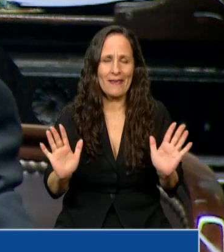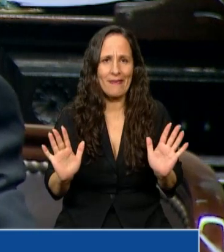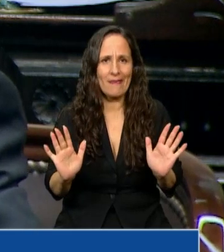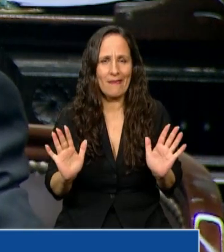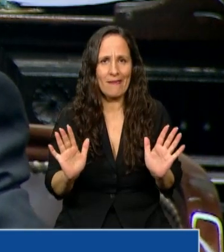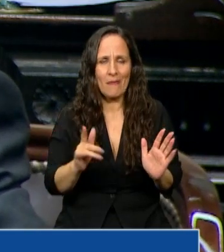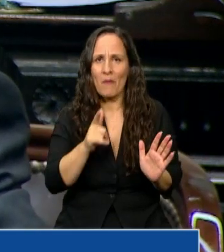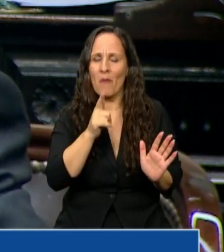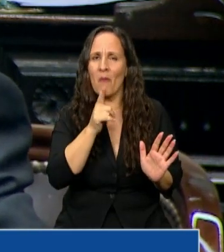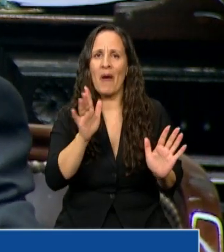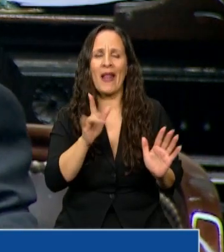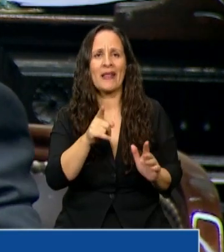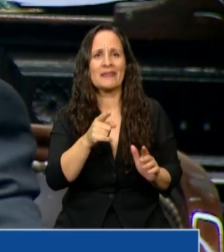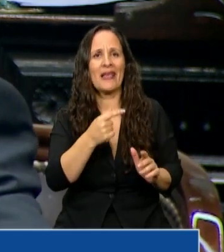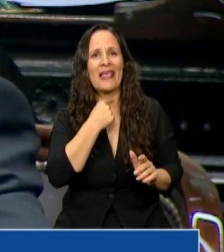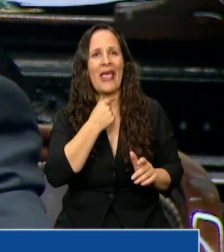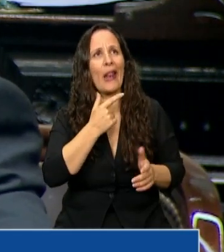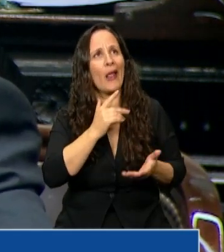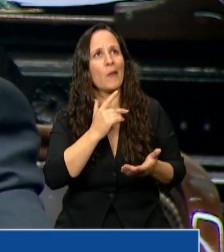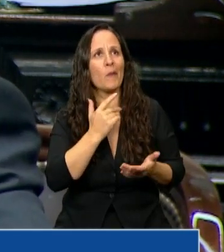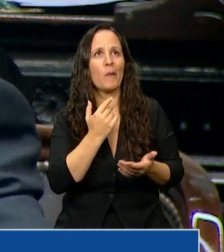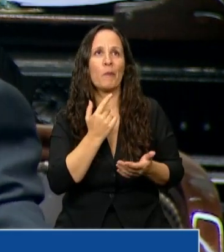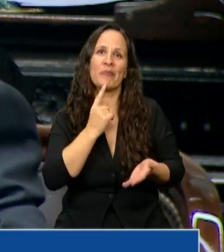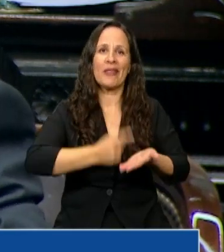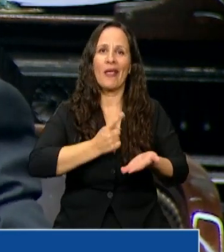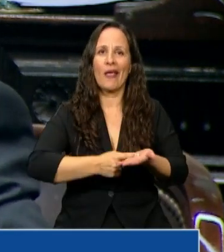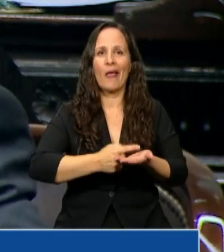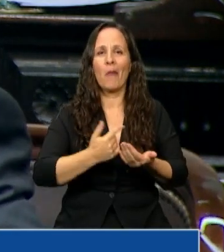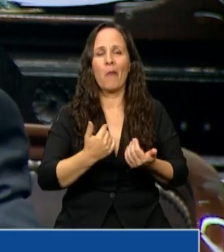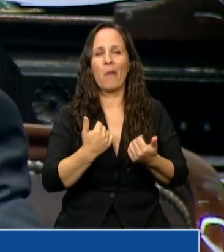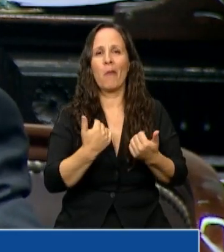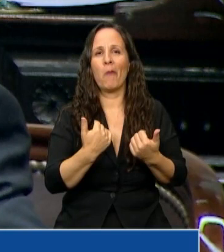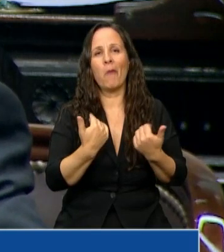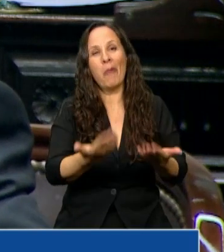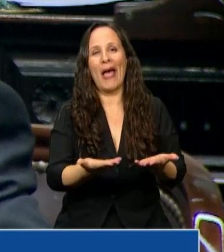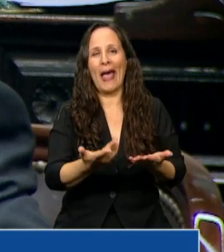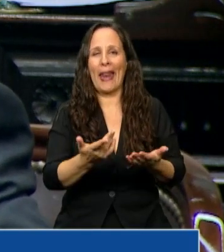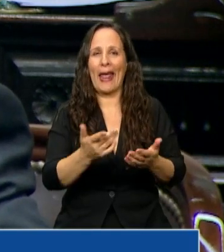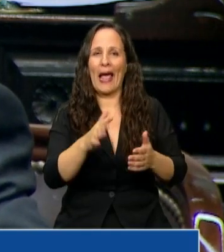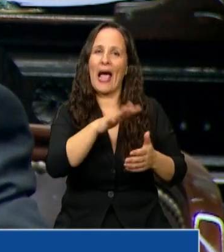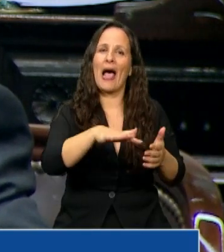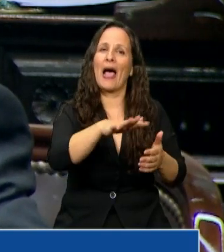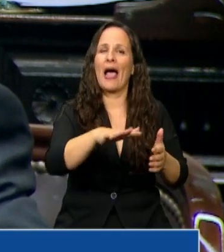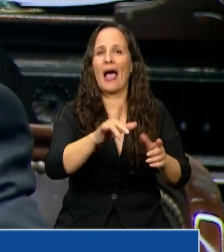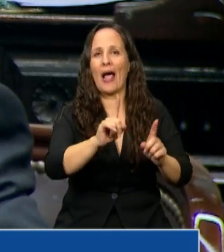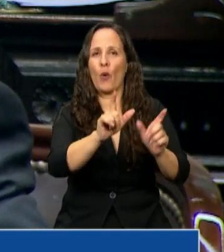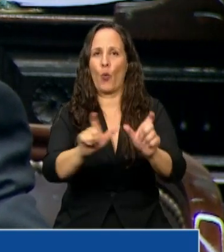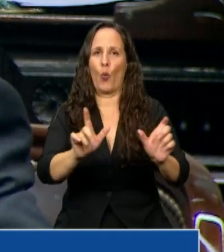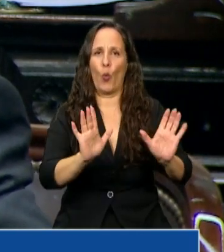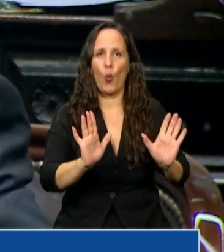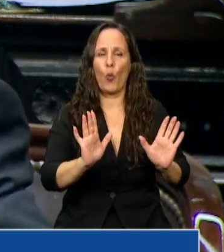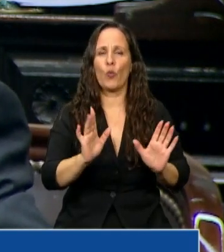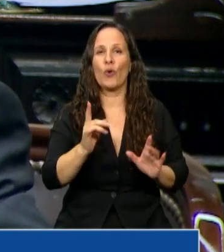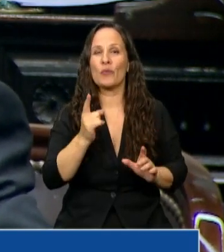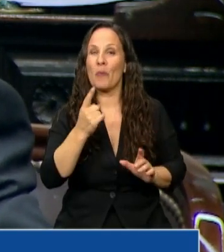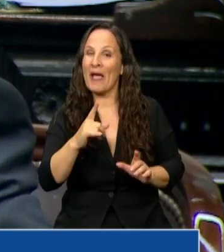Se intenta tomar medidas populares que alivien a algunos sectores, pero no